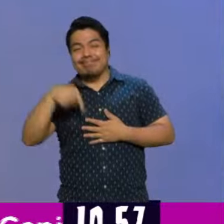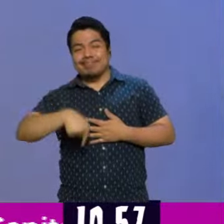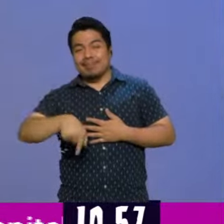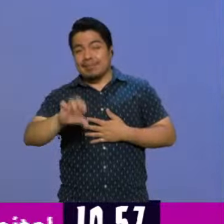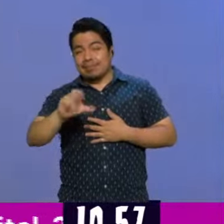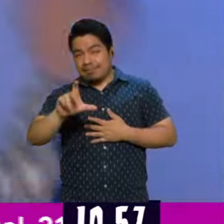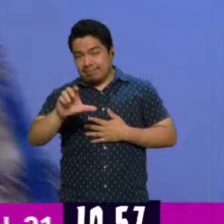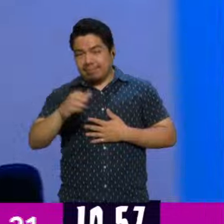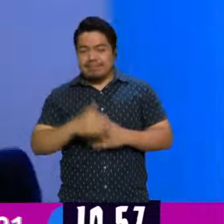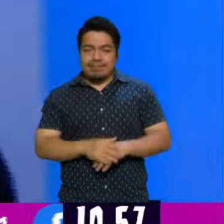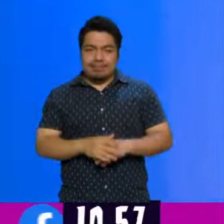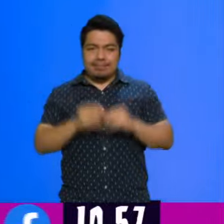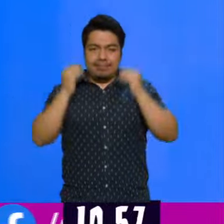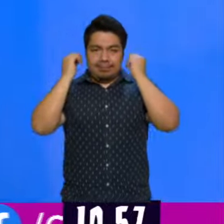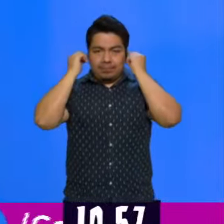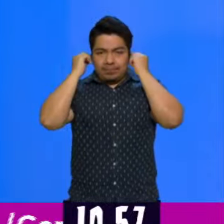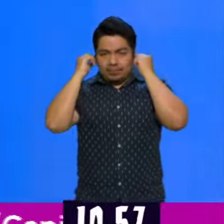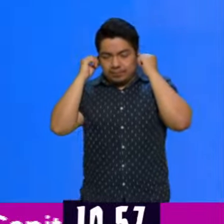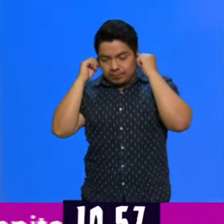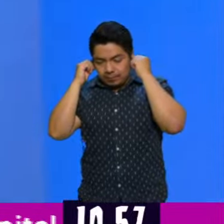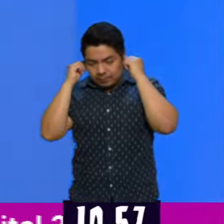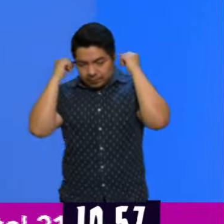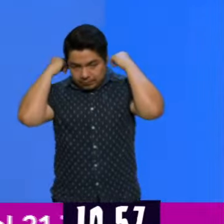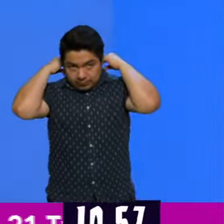¿por cuál?